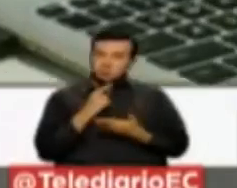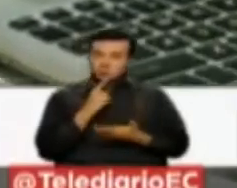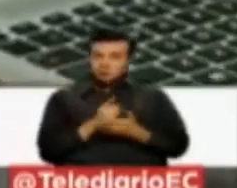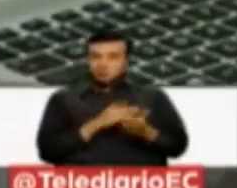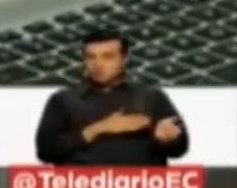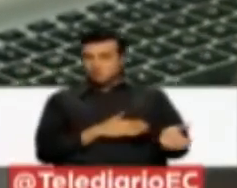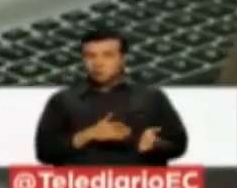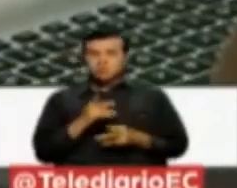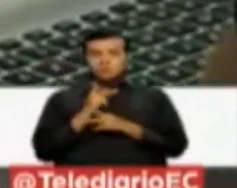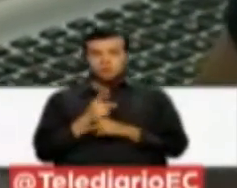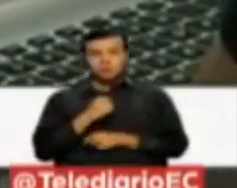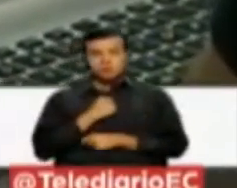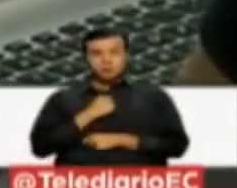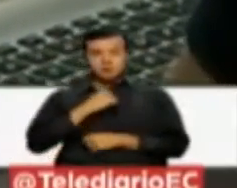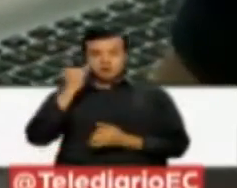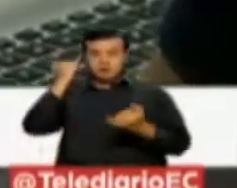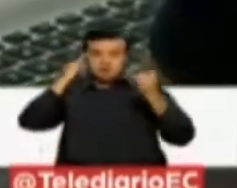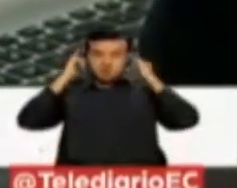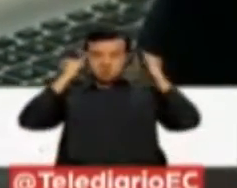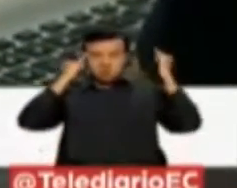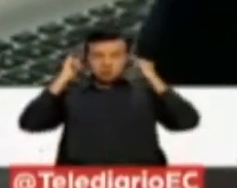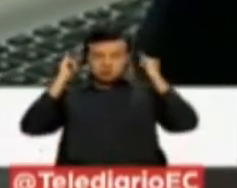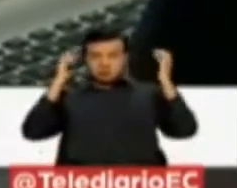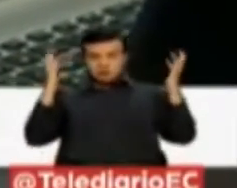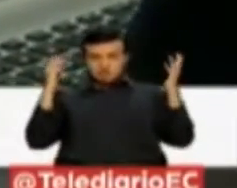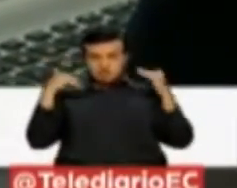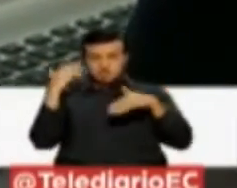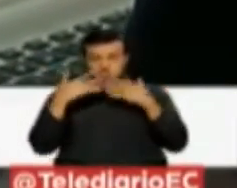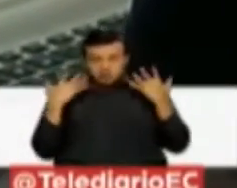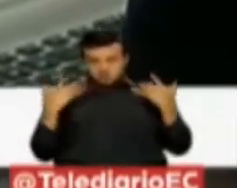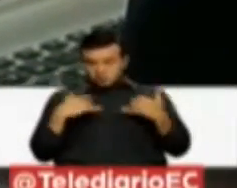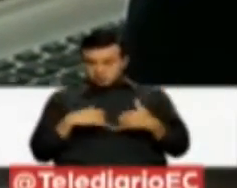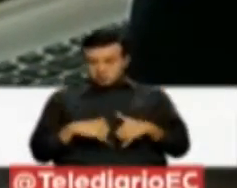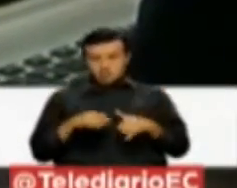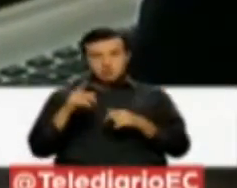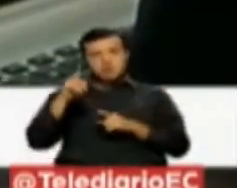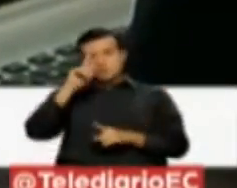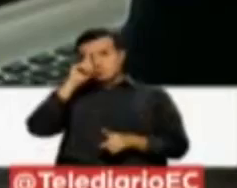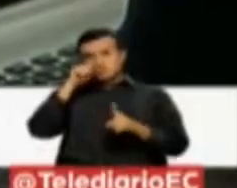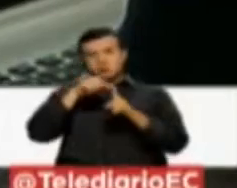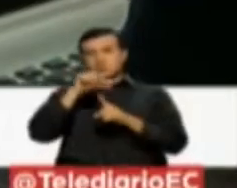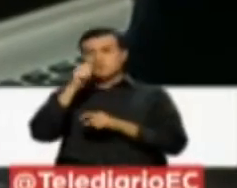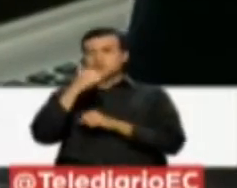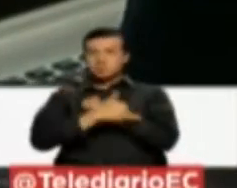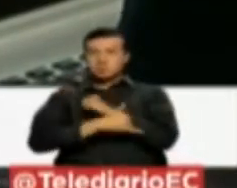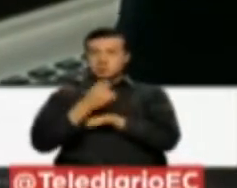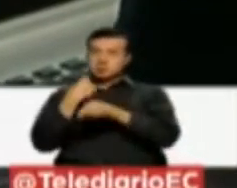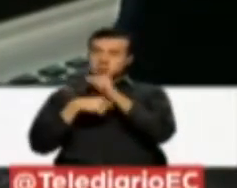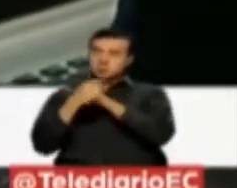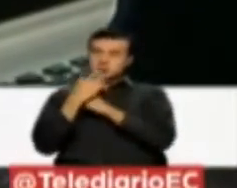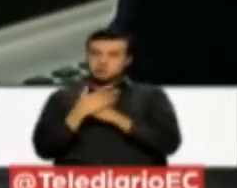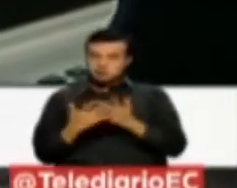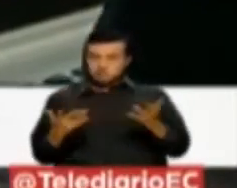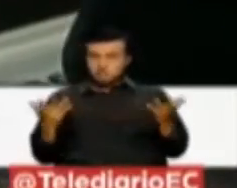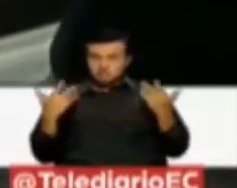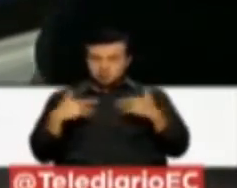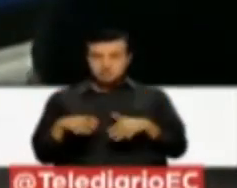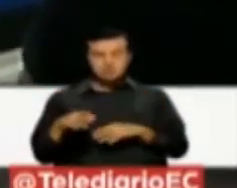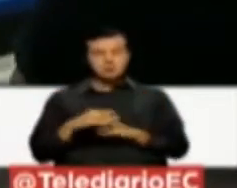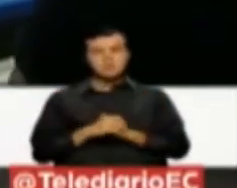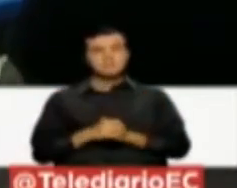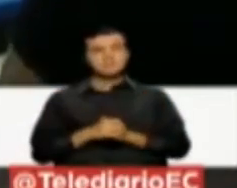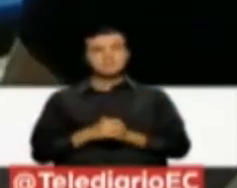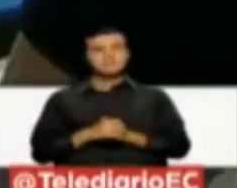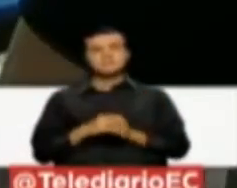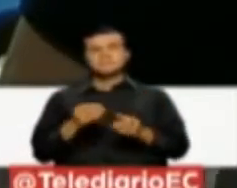podamos proteger nuestras ideas para que luego se puedan seguir proyectando a mercados internacionales. Acompáñanos a explicarnos